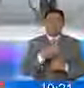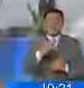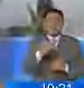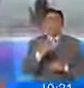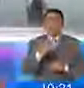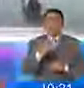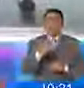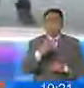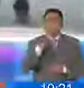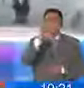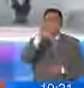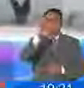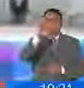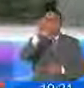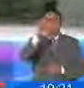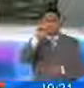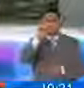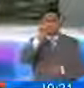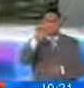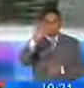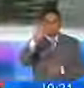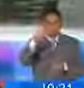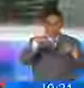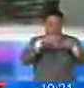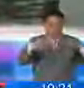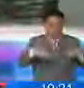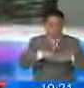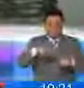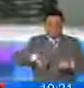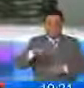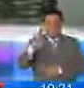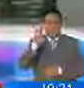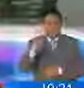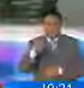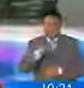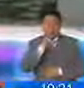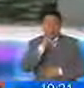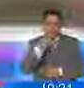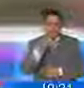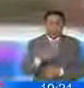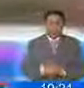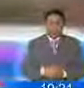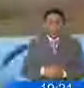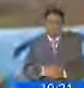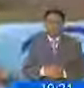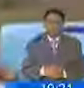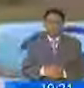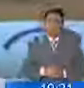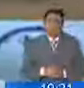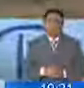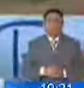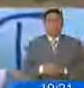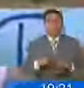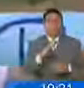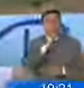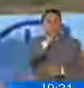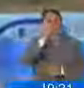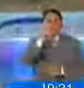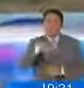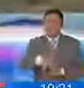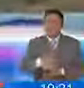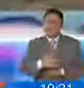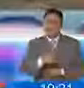cerca de 90, 80 cuadras. Y nosotros que somos 7 cuadras, nosotros no nos toman en cuenta. Todos los inviernos es lo mismo, pasamos las